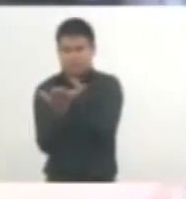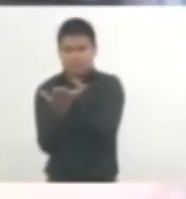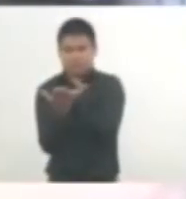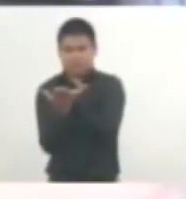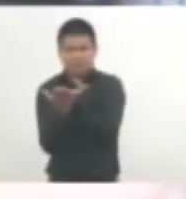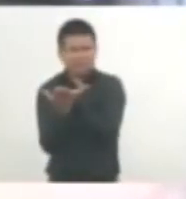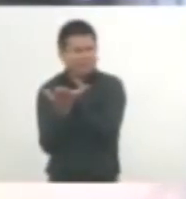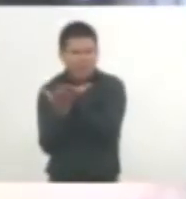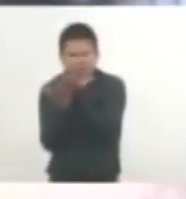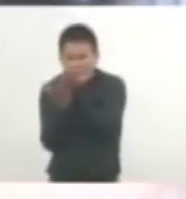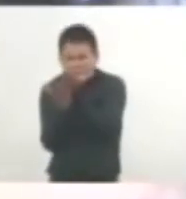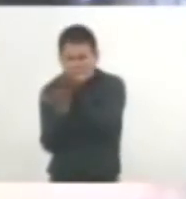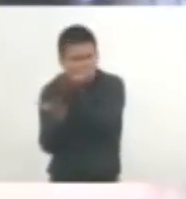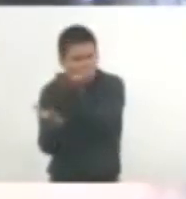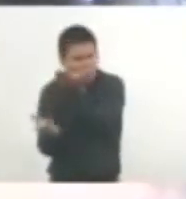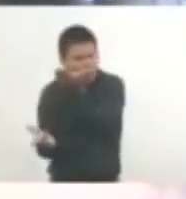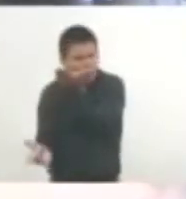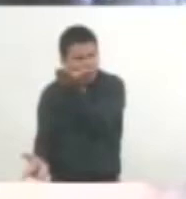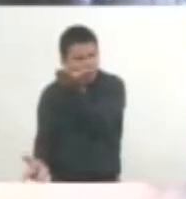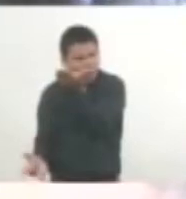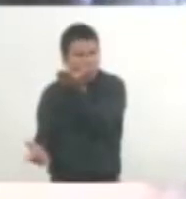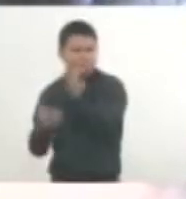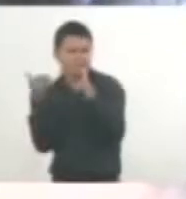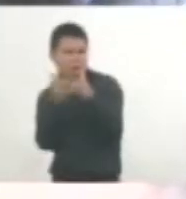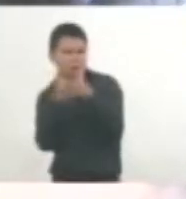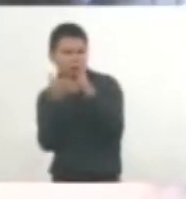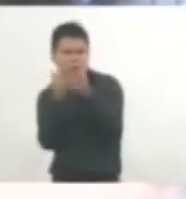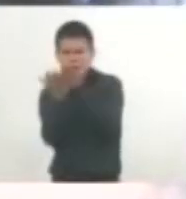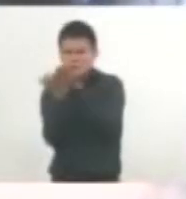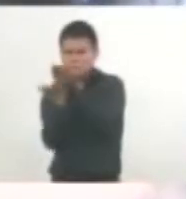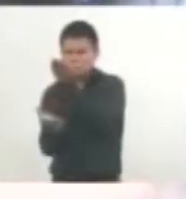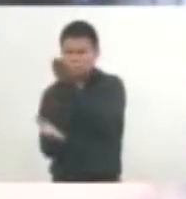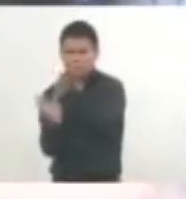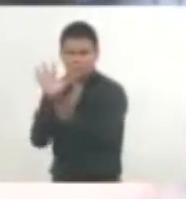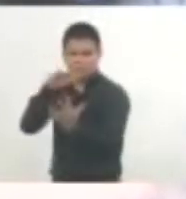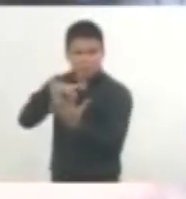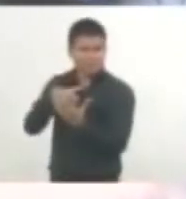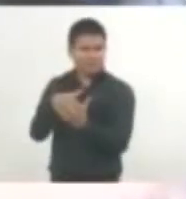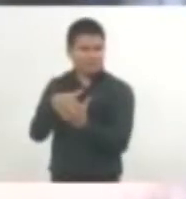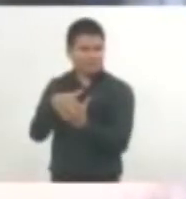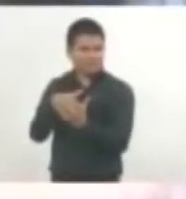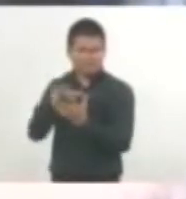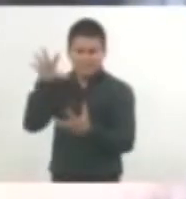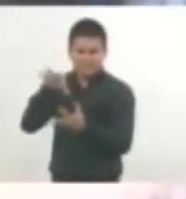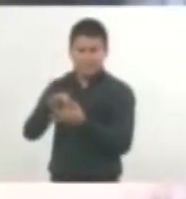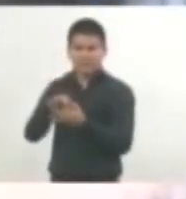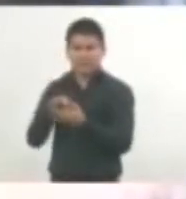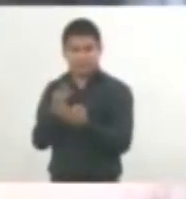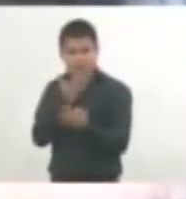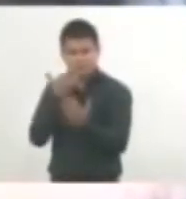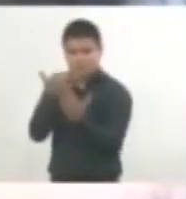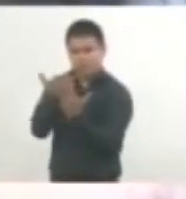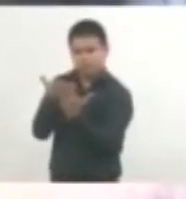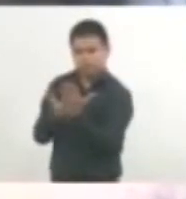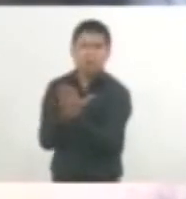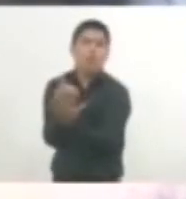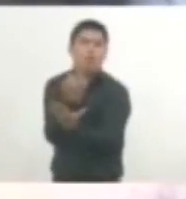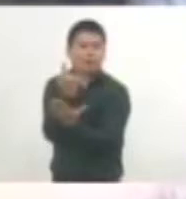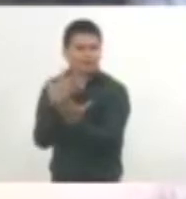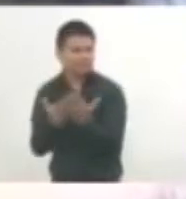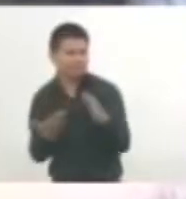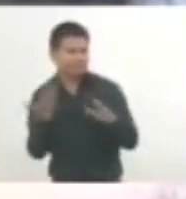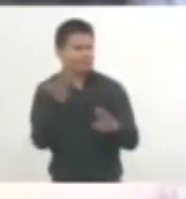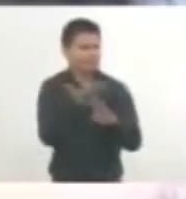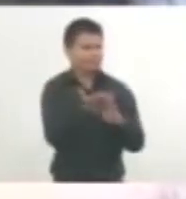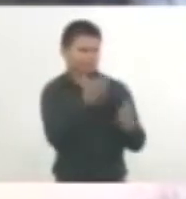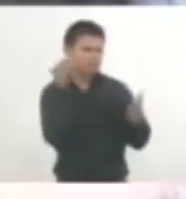logra demostrar al juez de tutela que hay vulneración de derechos fundamentales, yo pienso que la procedencia excepcional puede probarse de